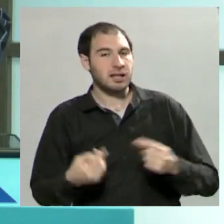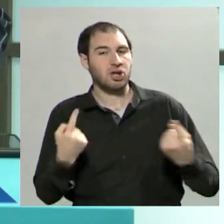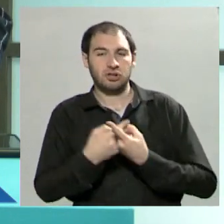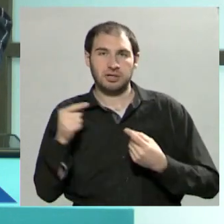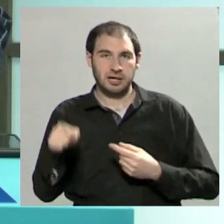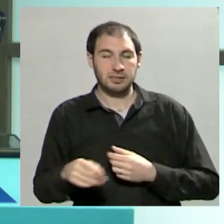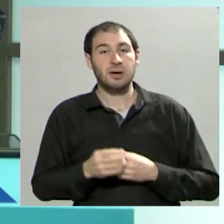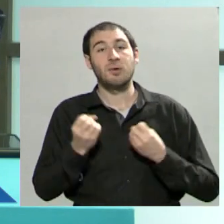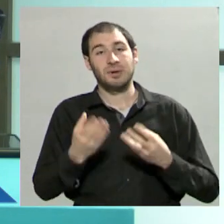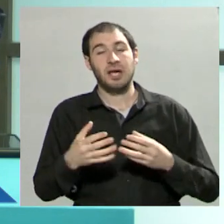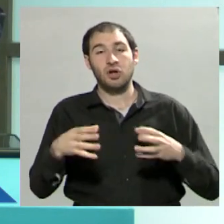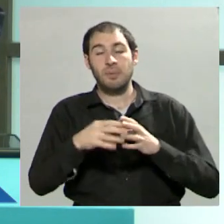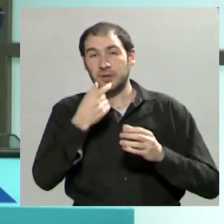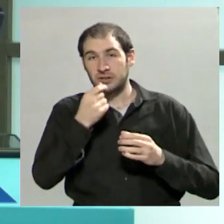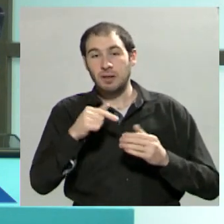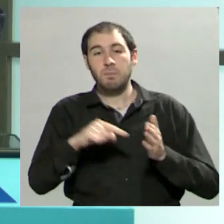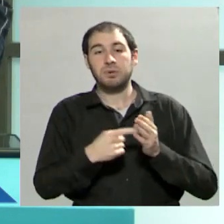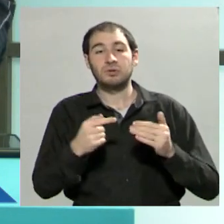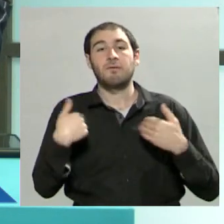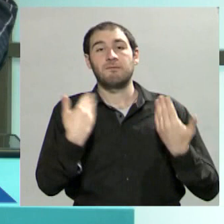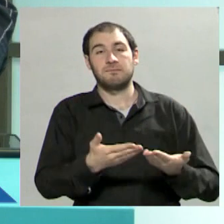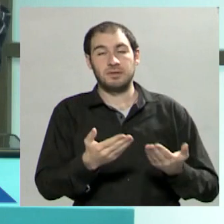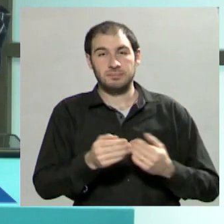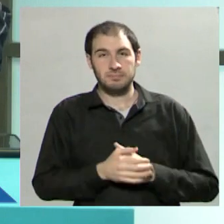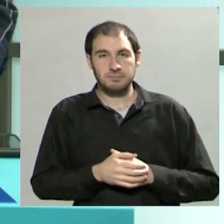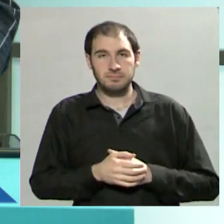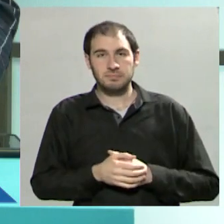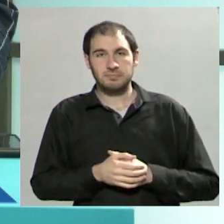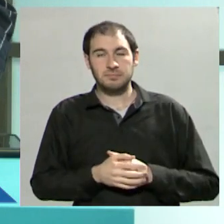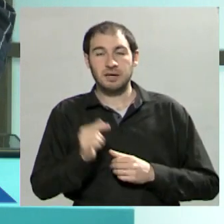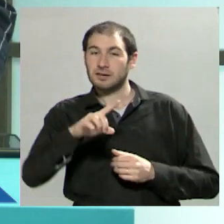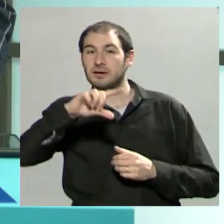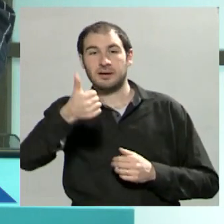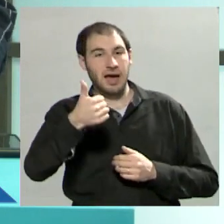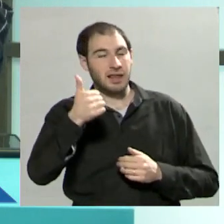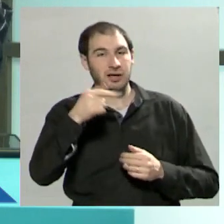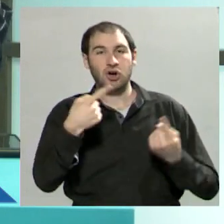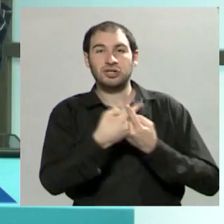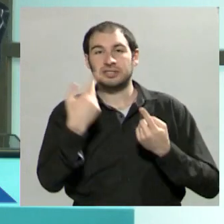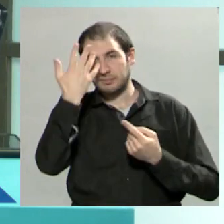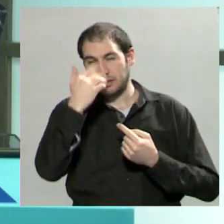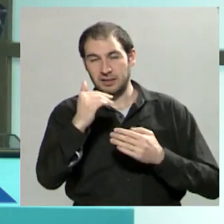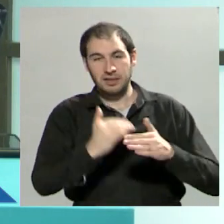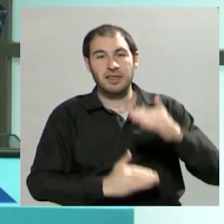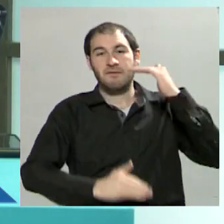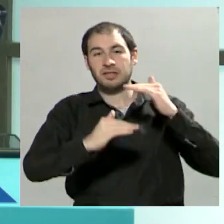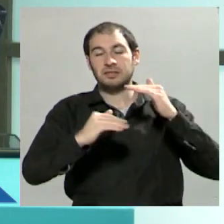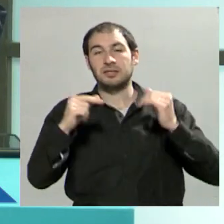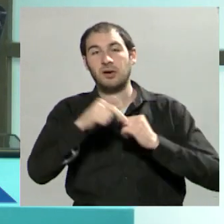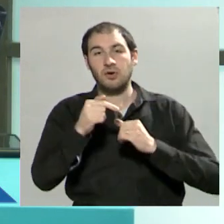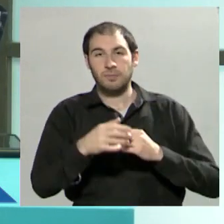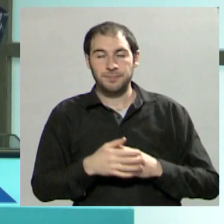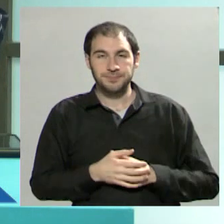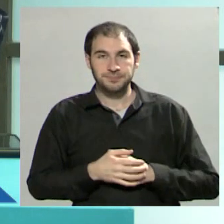ellas, porque la Liga Mendocina le otorgó los puntos a Fundación, y esto significó el triunfo ante San Martín, la diferencia por parte de